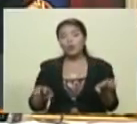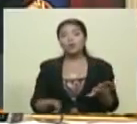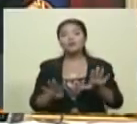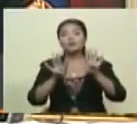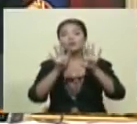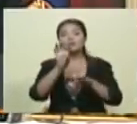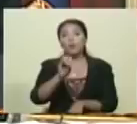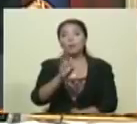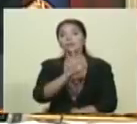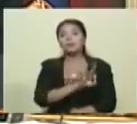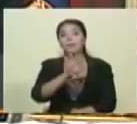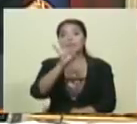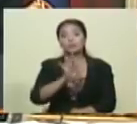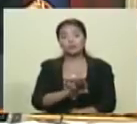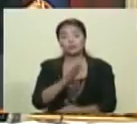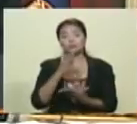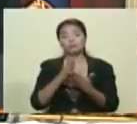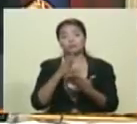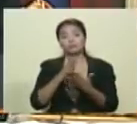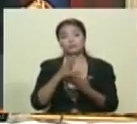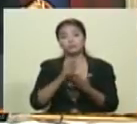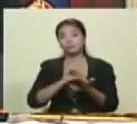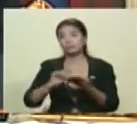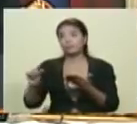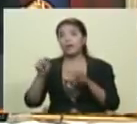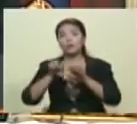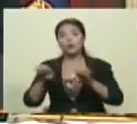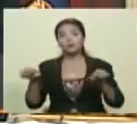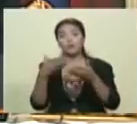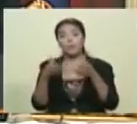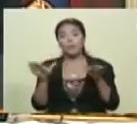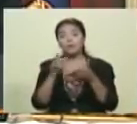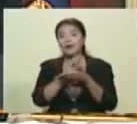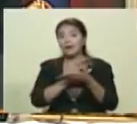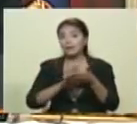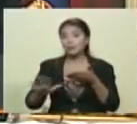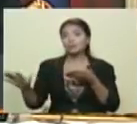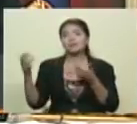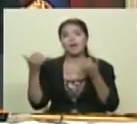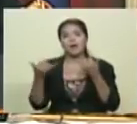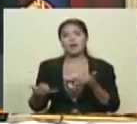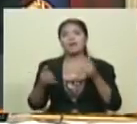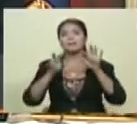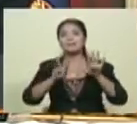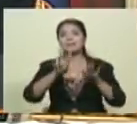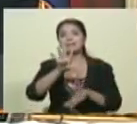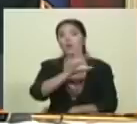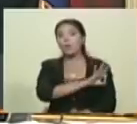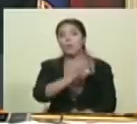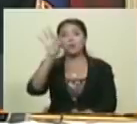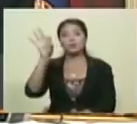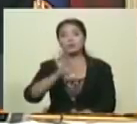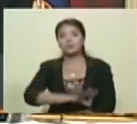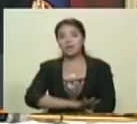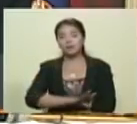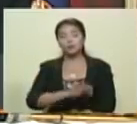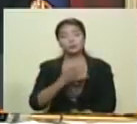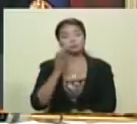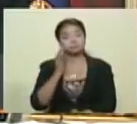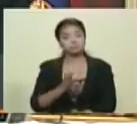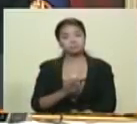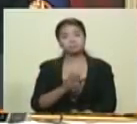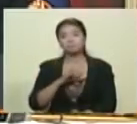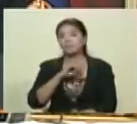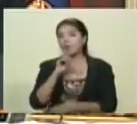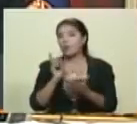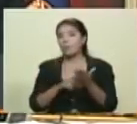90% de escolaridad. Y ya la educación pública, gratuita y de calidad, ocupa el 75% de toda